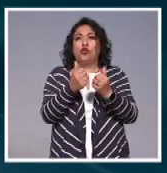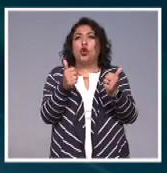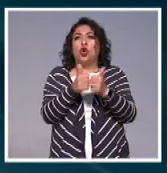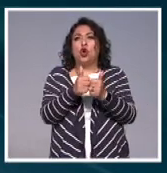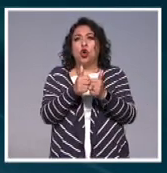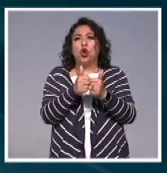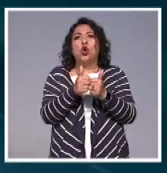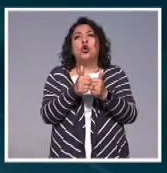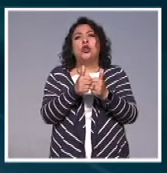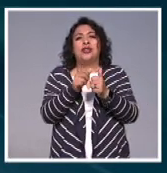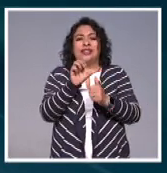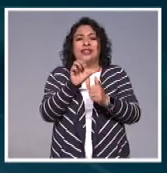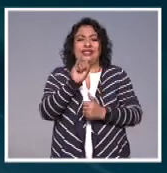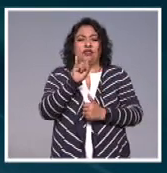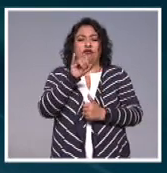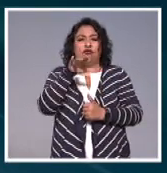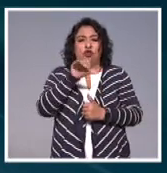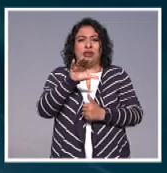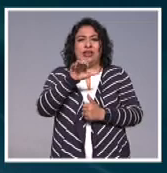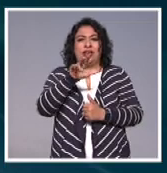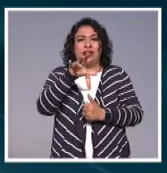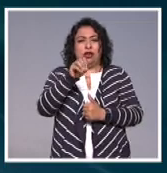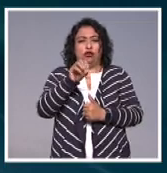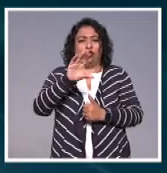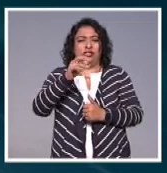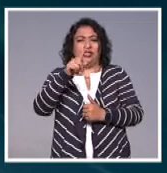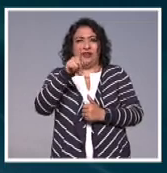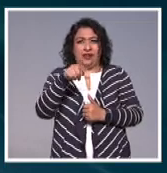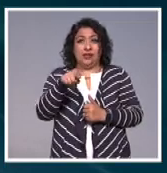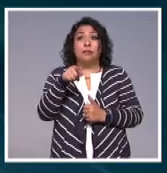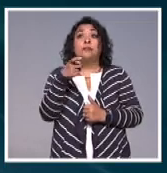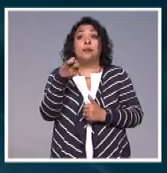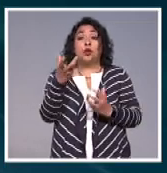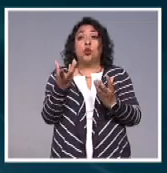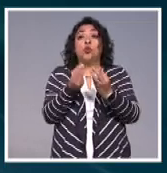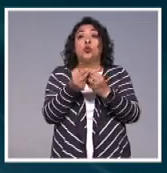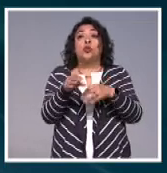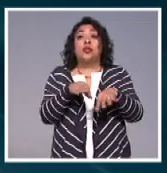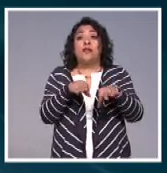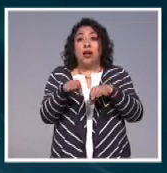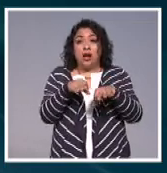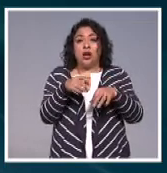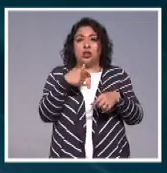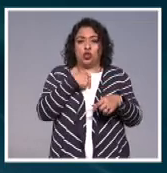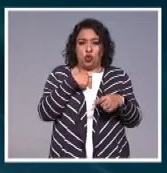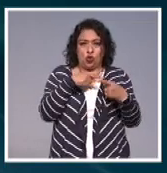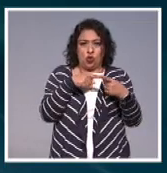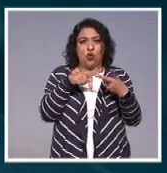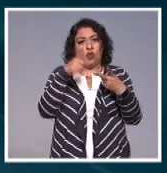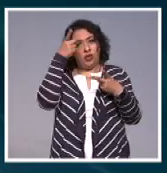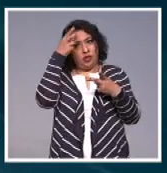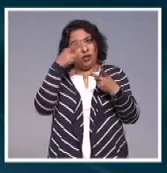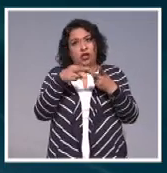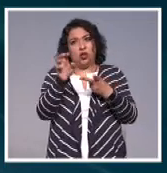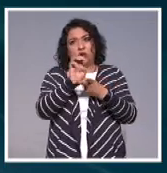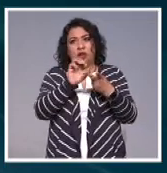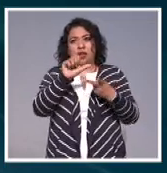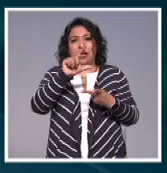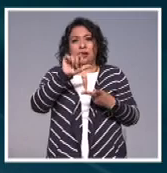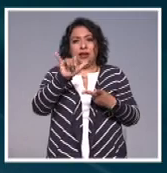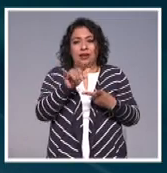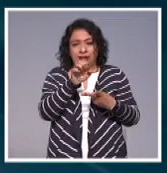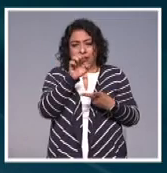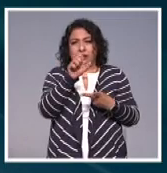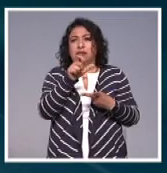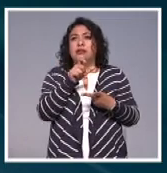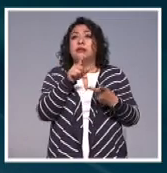la Sinfónica Carlos Chávez. Y con ellos vamos a estar trabajando, tanto yo como el director de escena Alexis